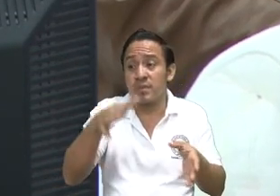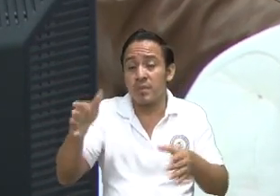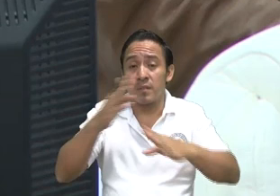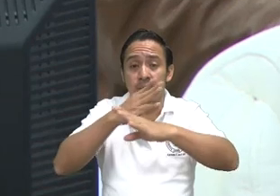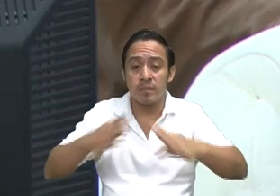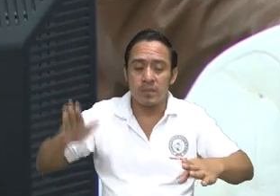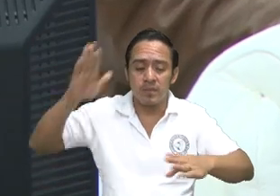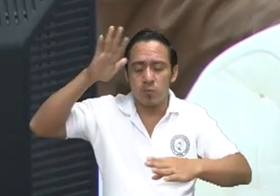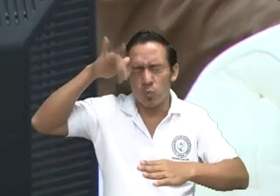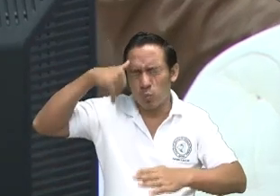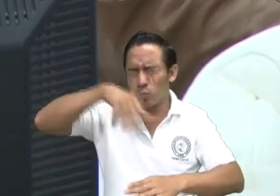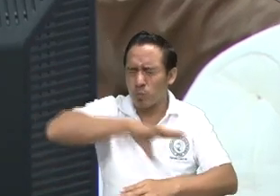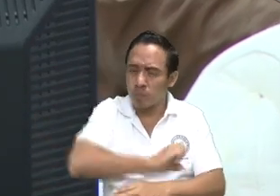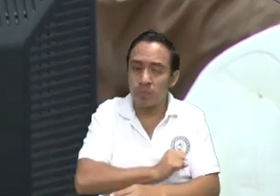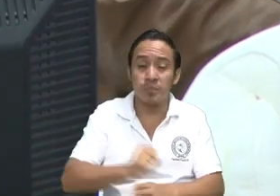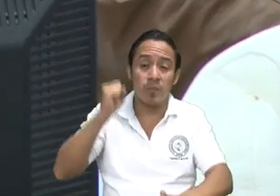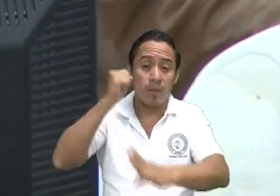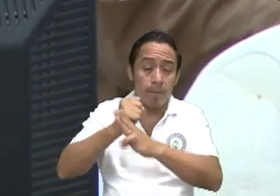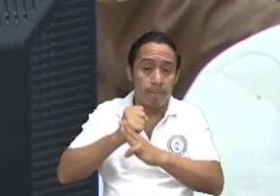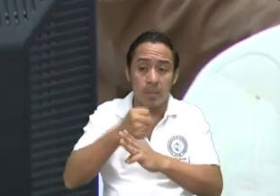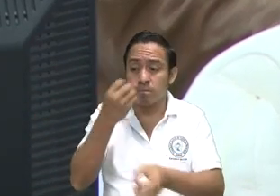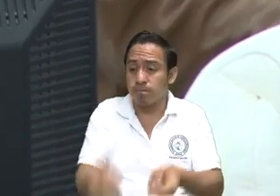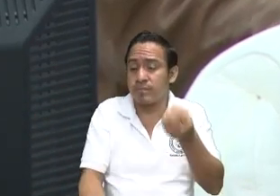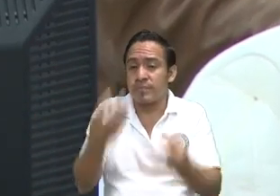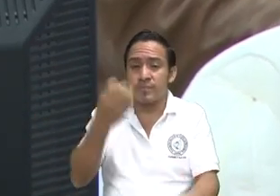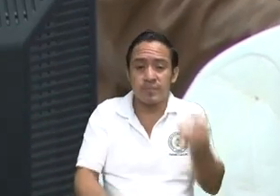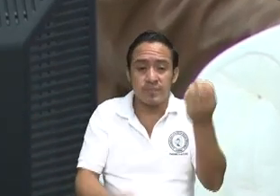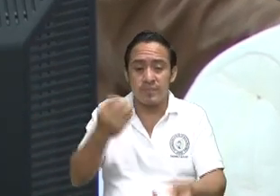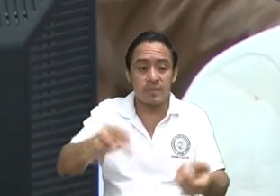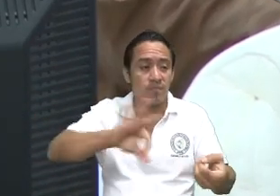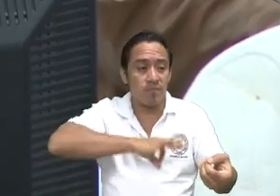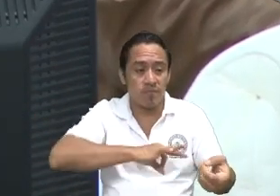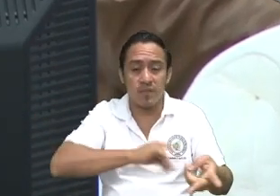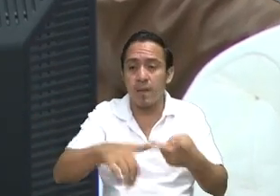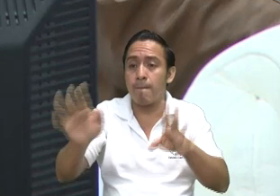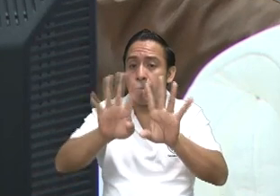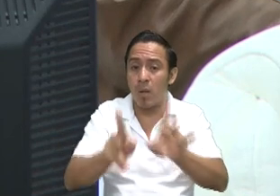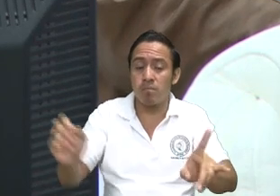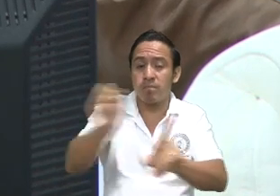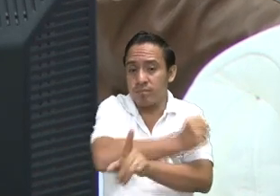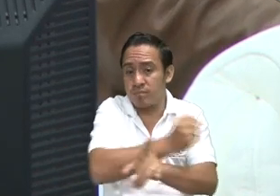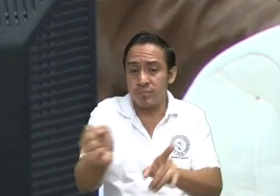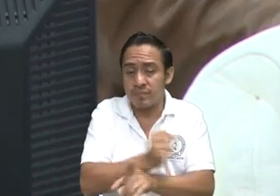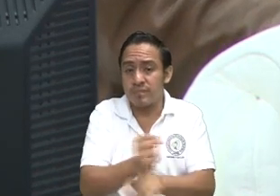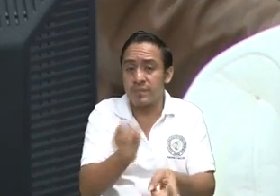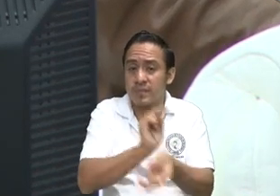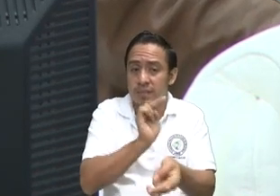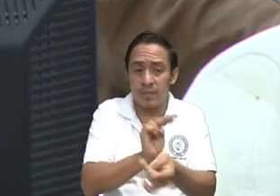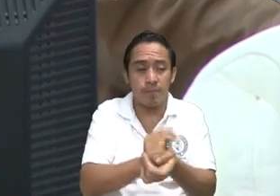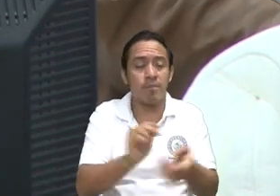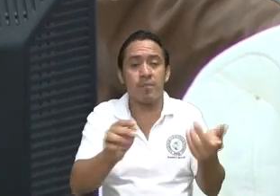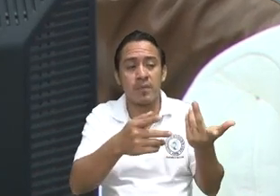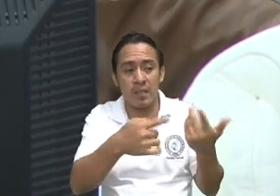paz, asesinaron, incendiaron ranchos, violaron a las mujeres del campo,